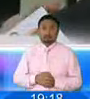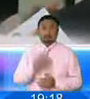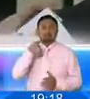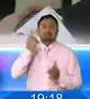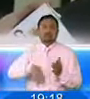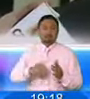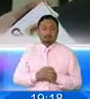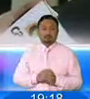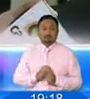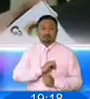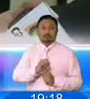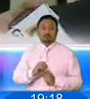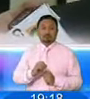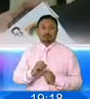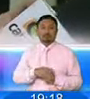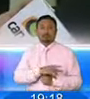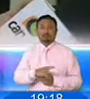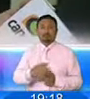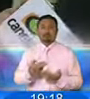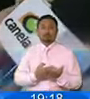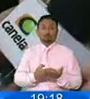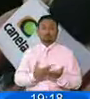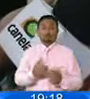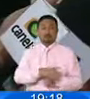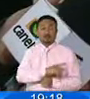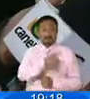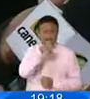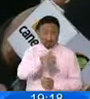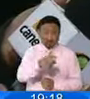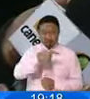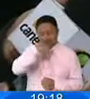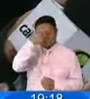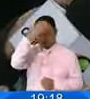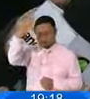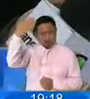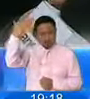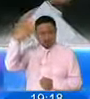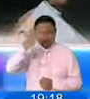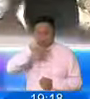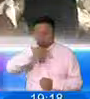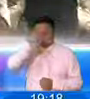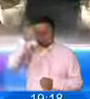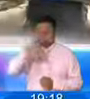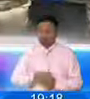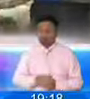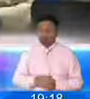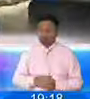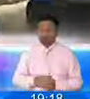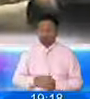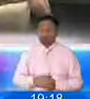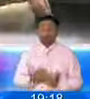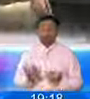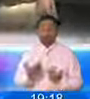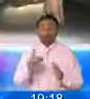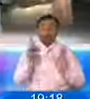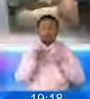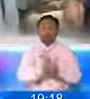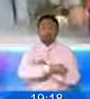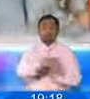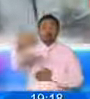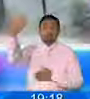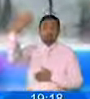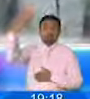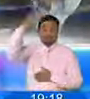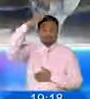no demos quórum. Eso es una vergüenza del alcalde, eso es una vergüenza. Ante estas acusaciones, el alcalde de la